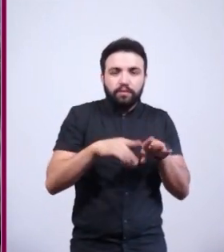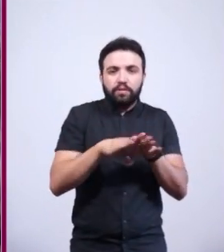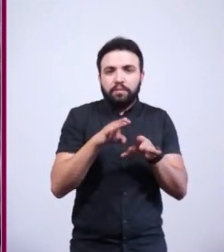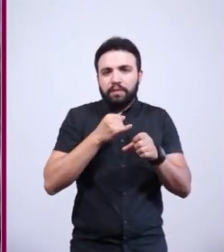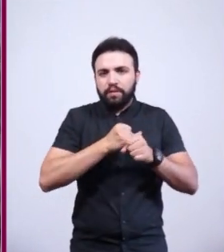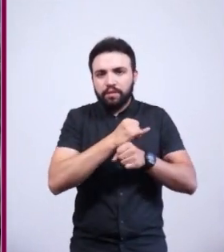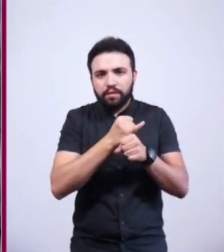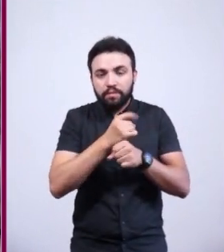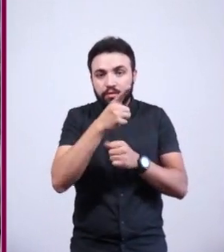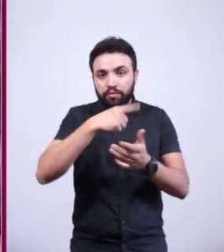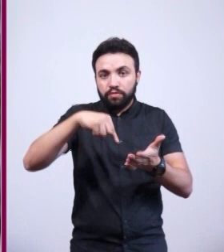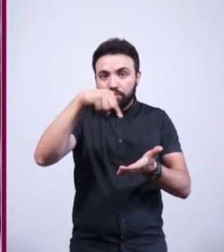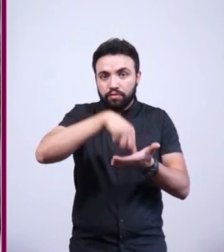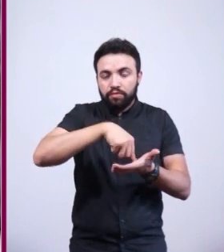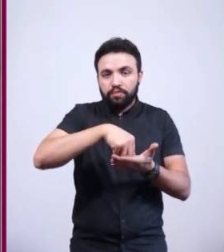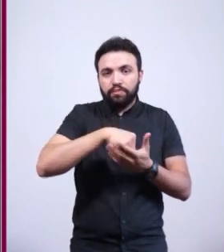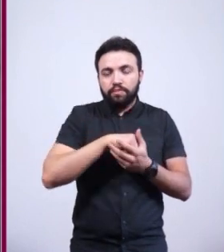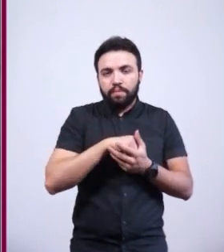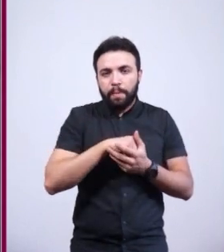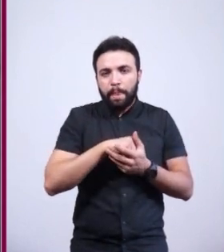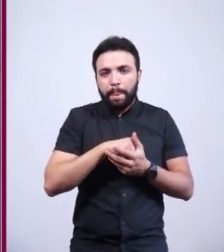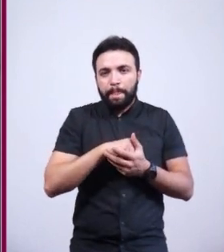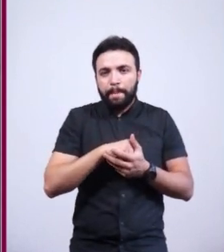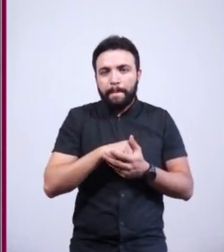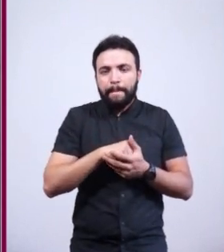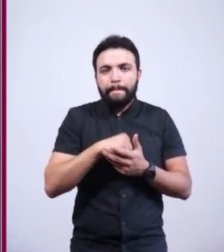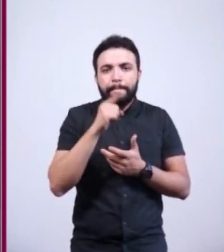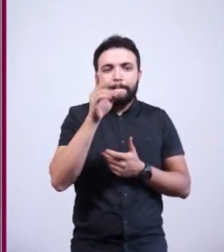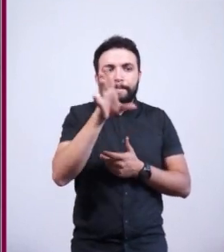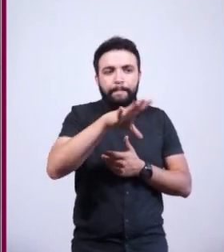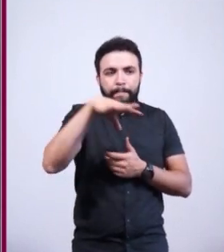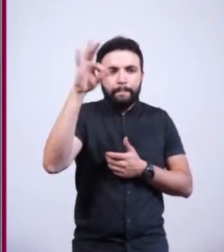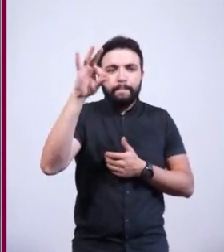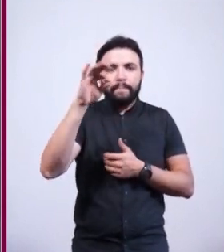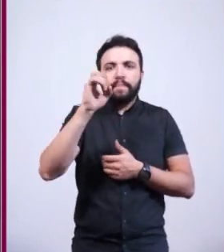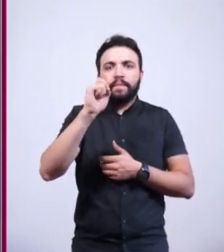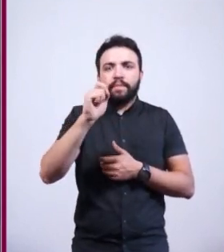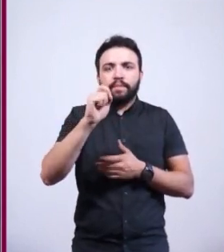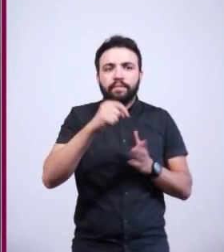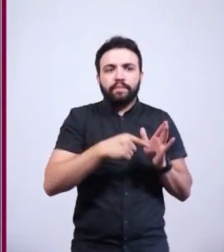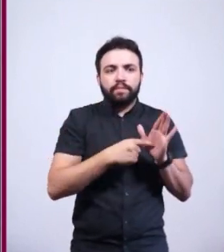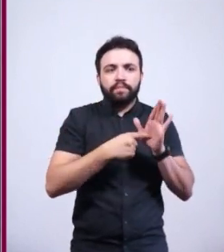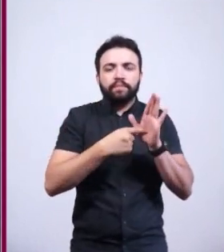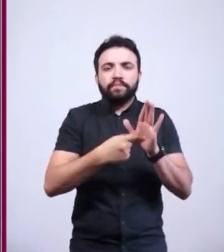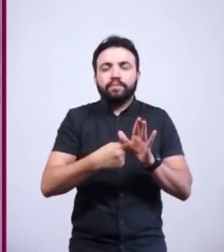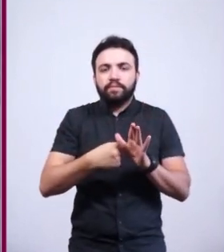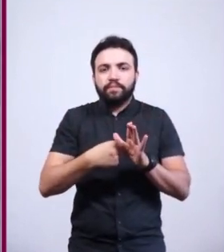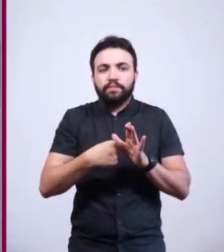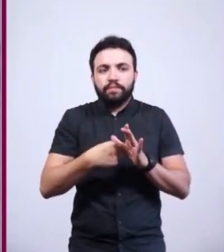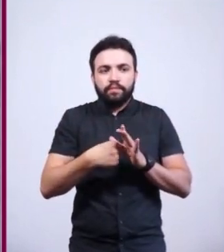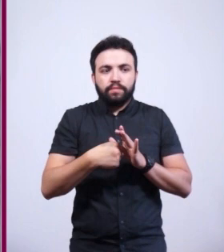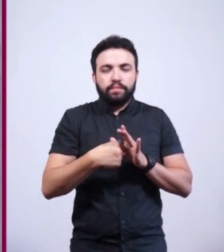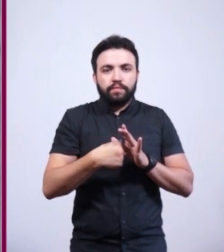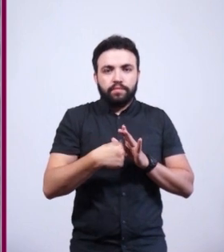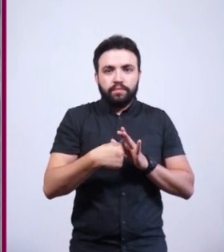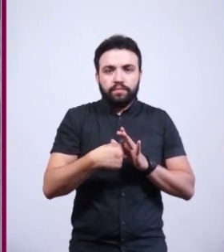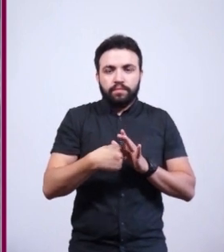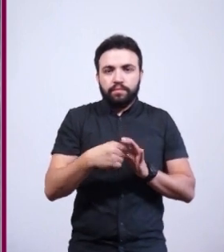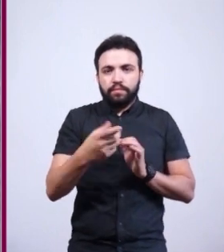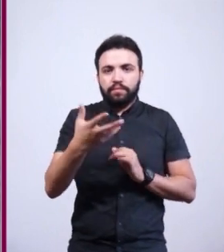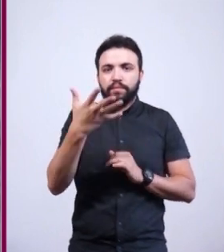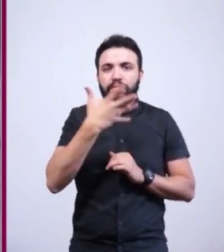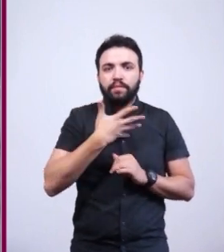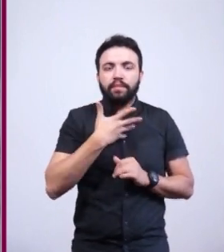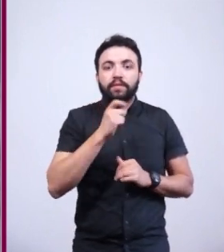de ese espacio y salió una pieza, una instalación sonora, en la que hay